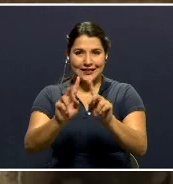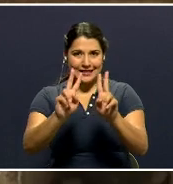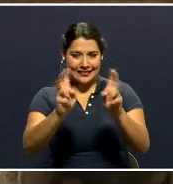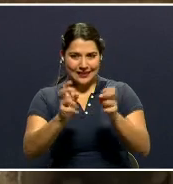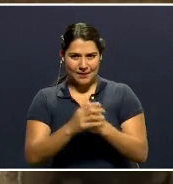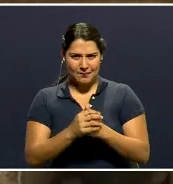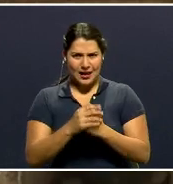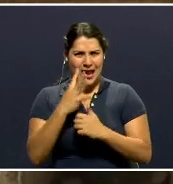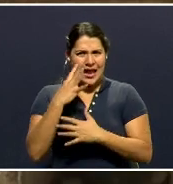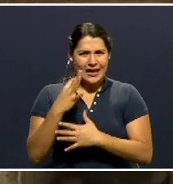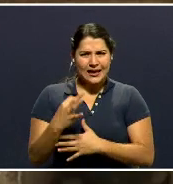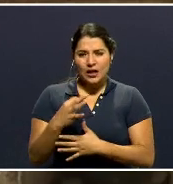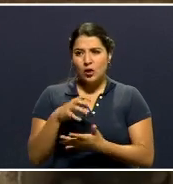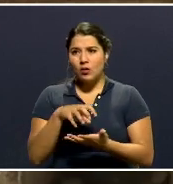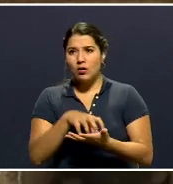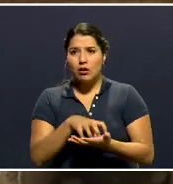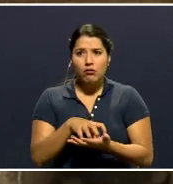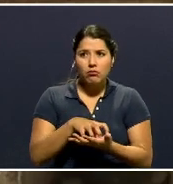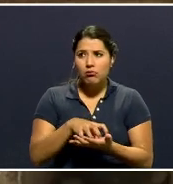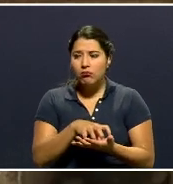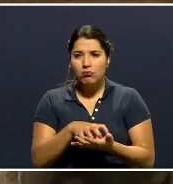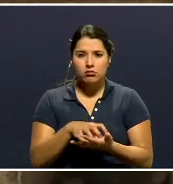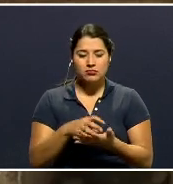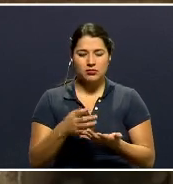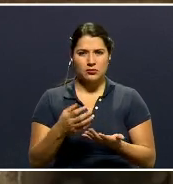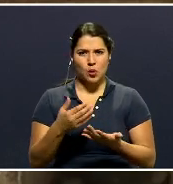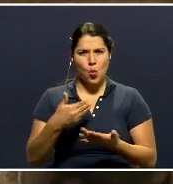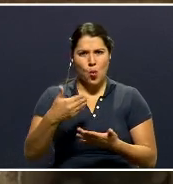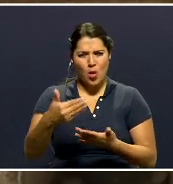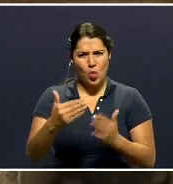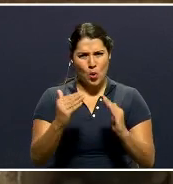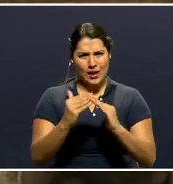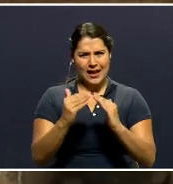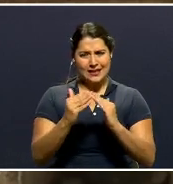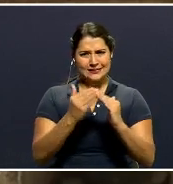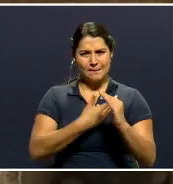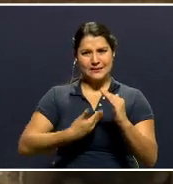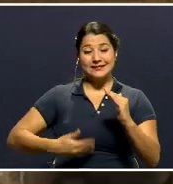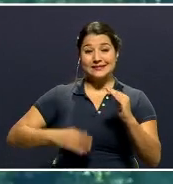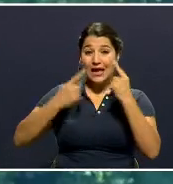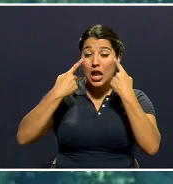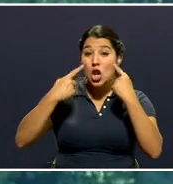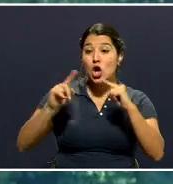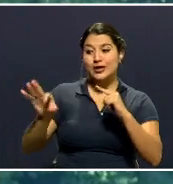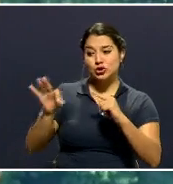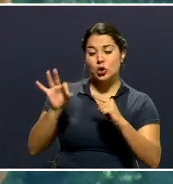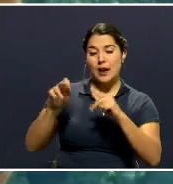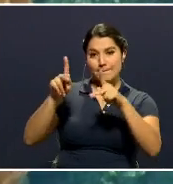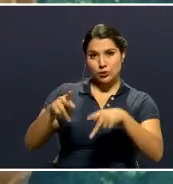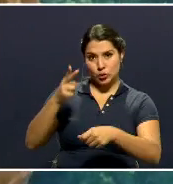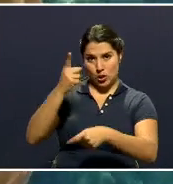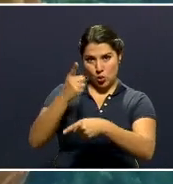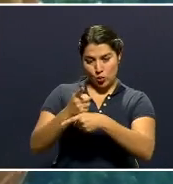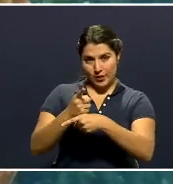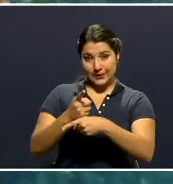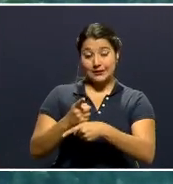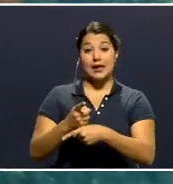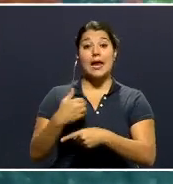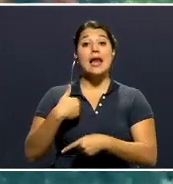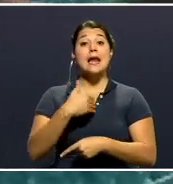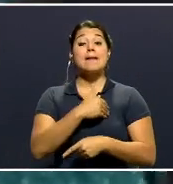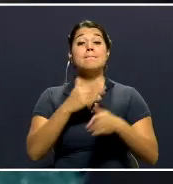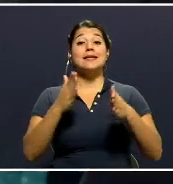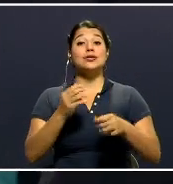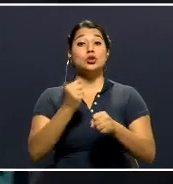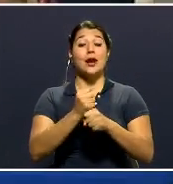clima de incertidumbre se para en el momento en que Casa Presidencial nombre una persona que logre articular esos esfuerzos. Tanto el ministro de Obras Públicas y